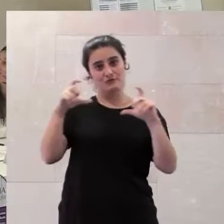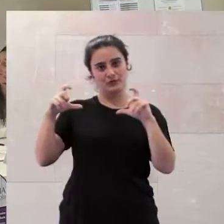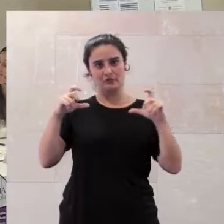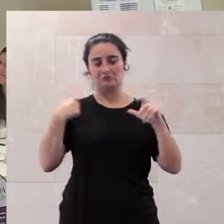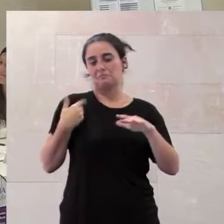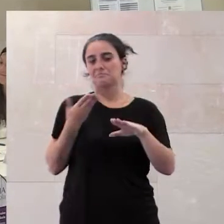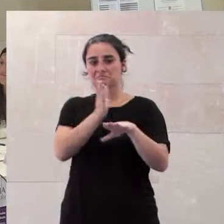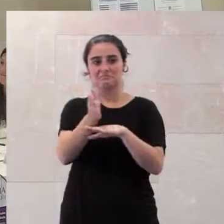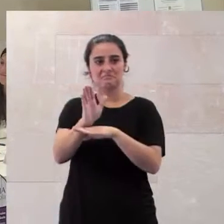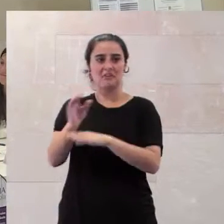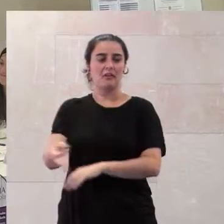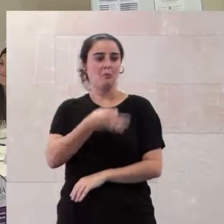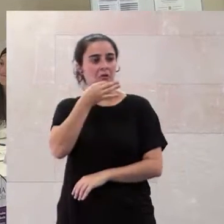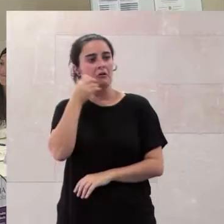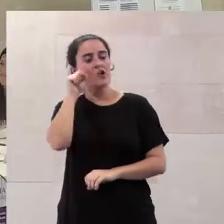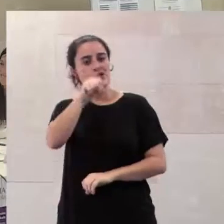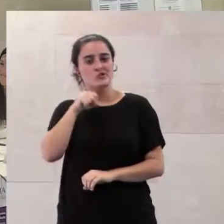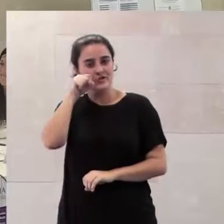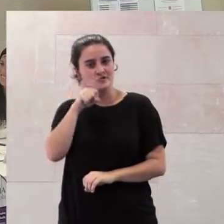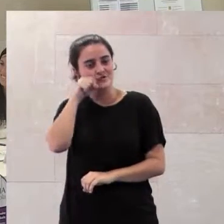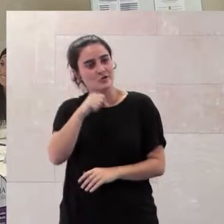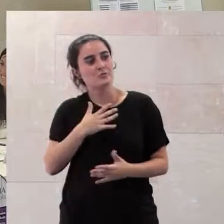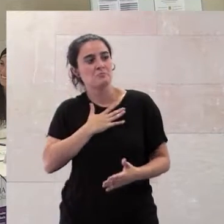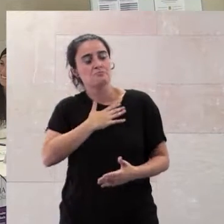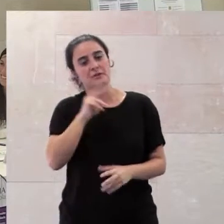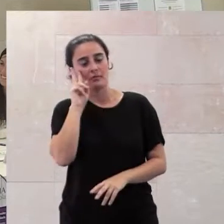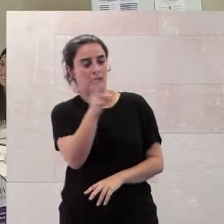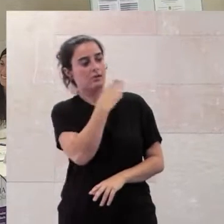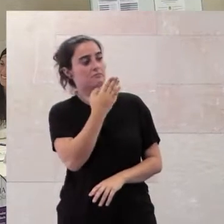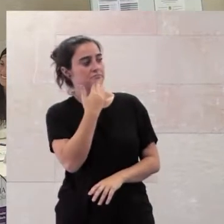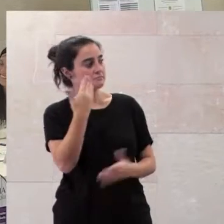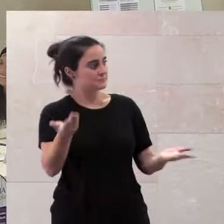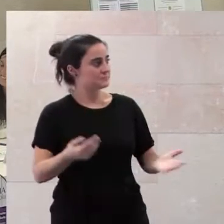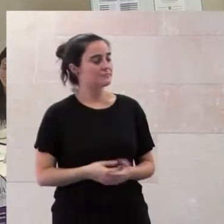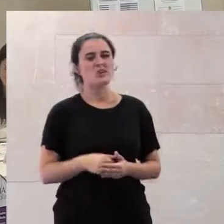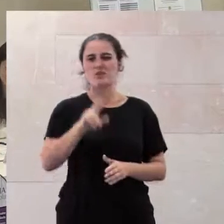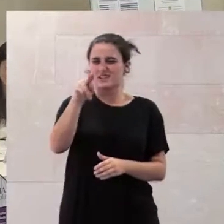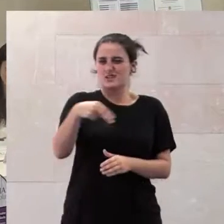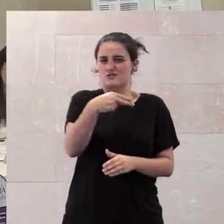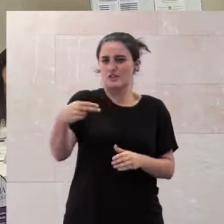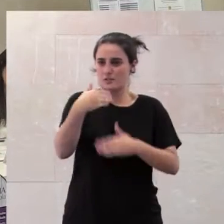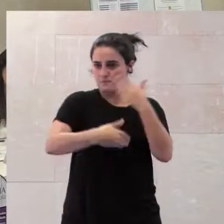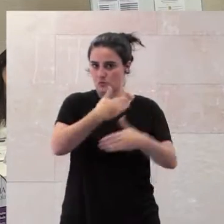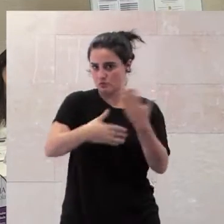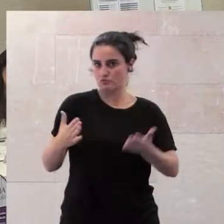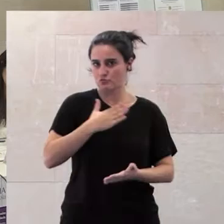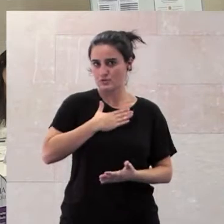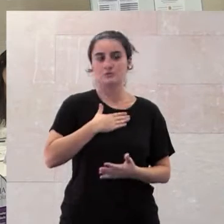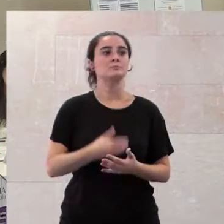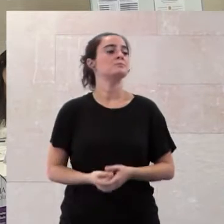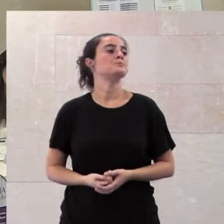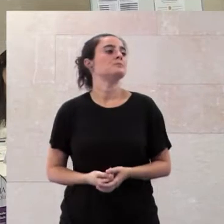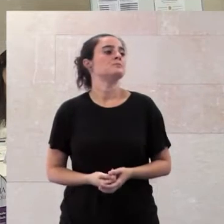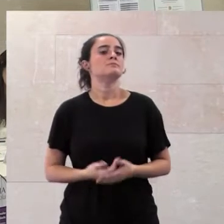así para que mientras, si mi chapa se os hace muy, muy, muy dura, podáis ver las fotos, que son un poco el resultado de todos los procesos que hacemos.